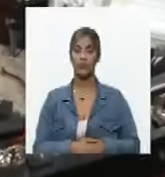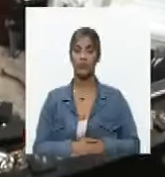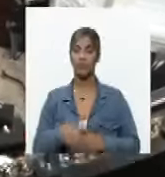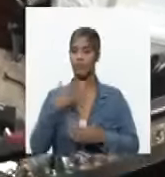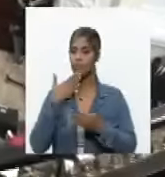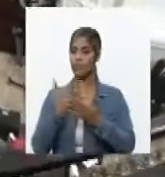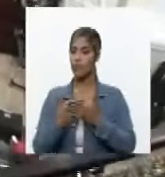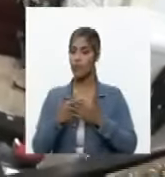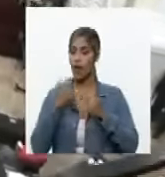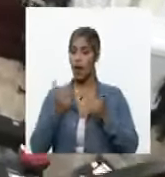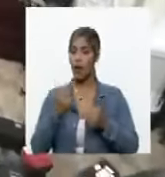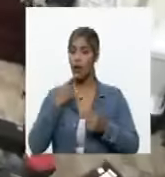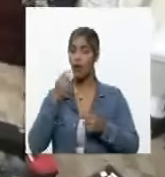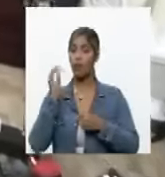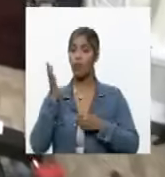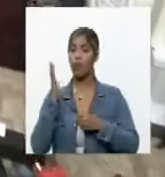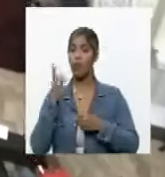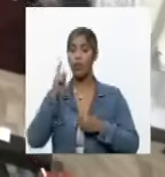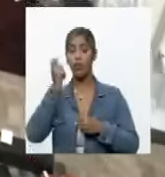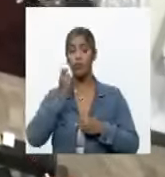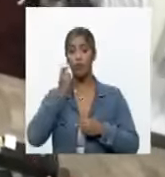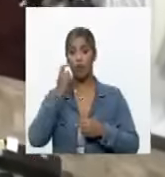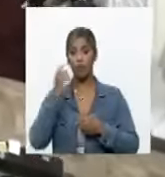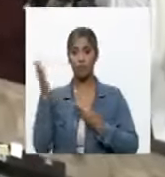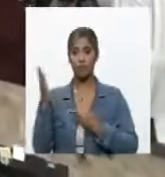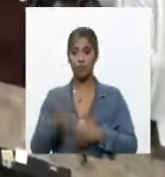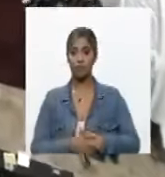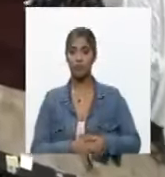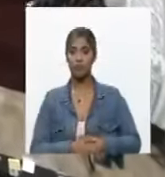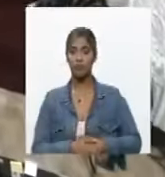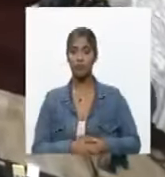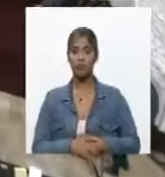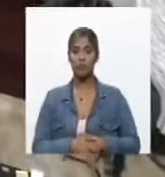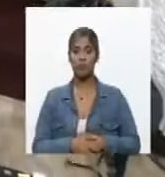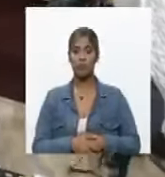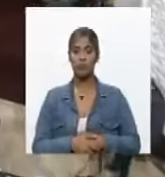Gracias. Voy a dejar en el derecho de palabra al diputado José Gregorio Correa.